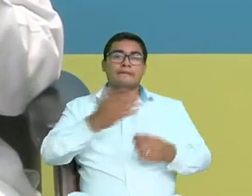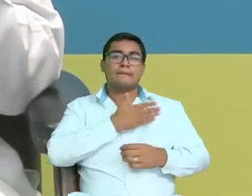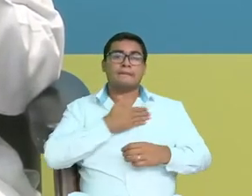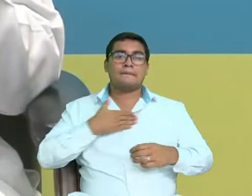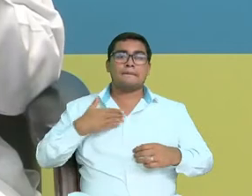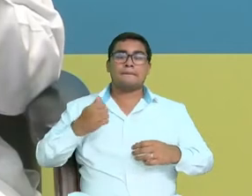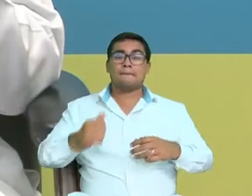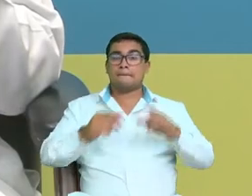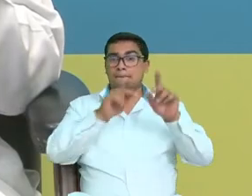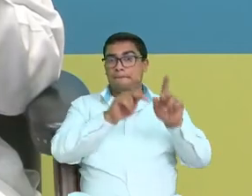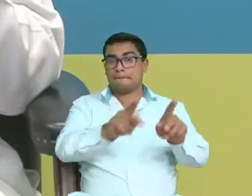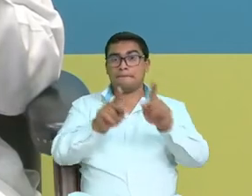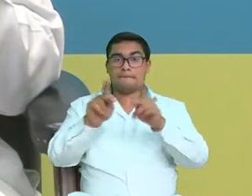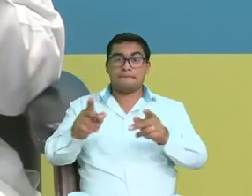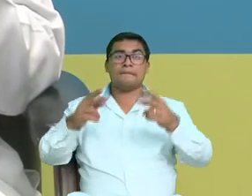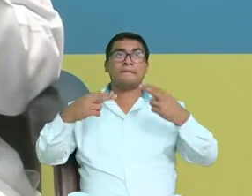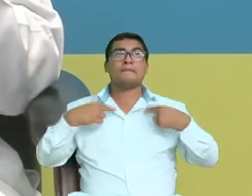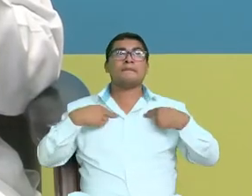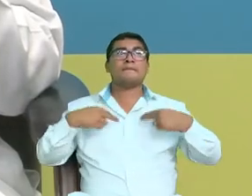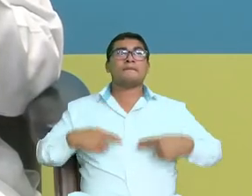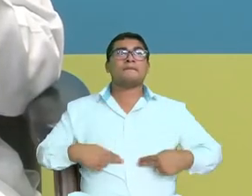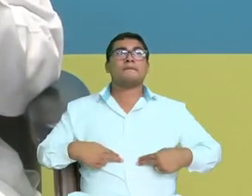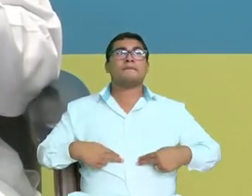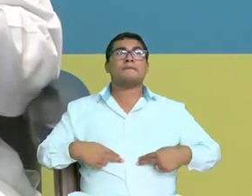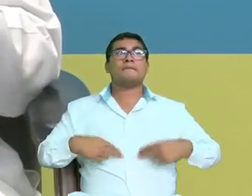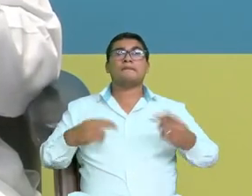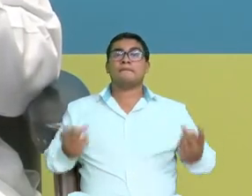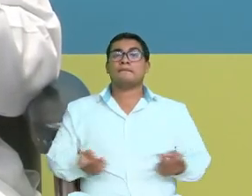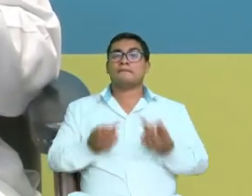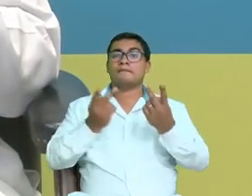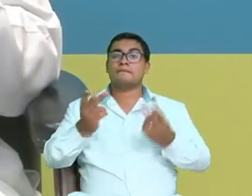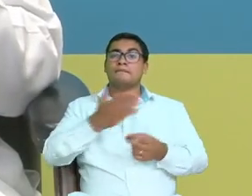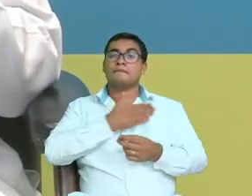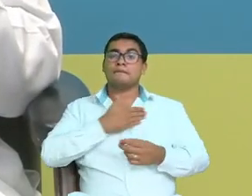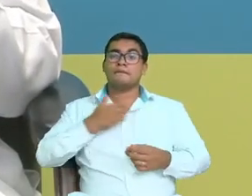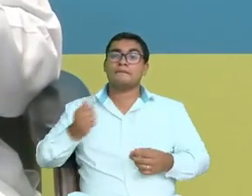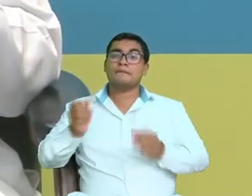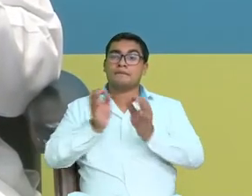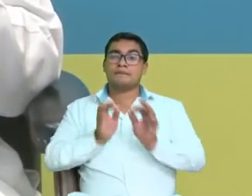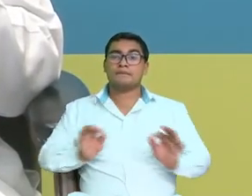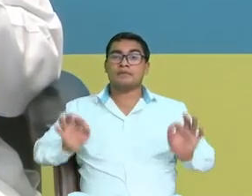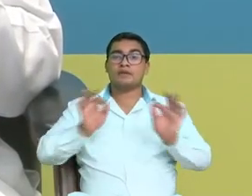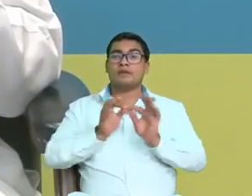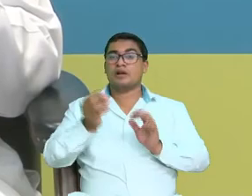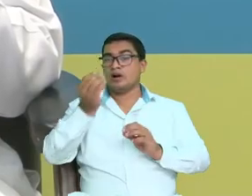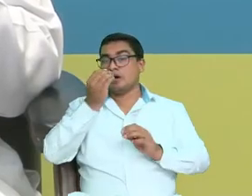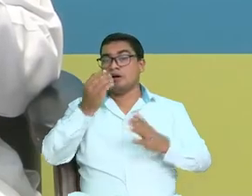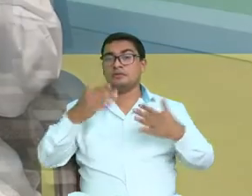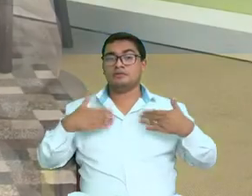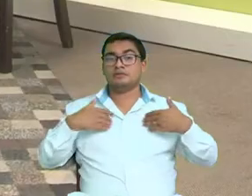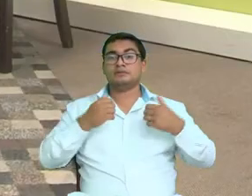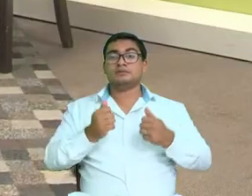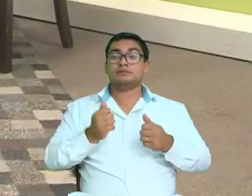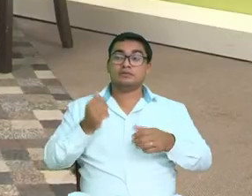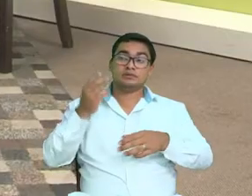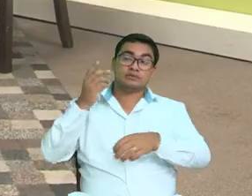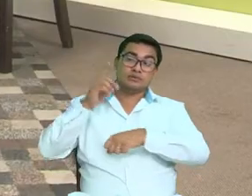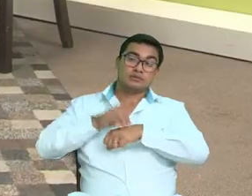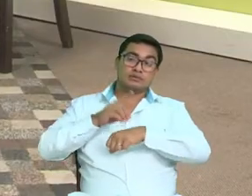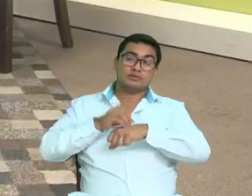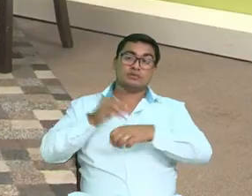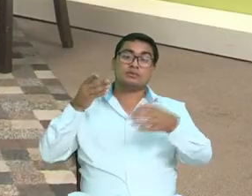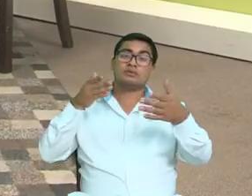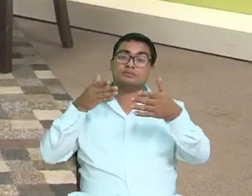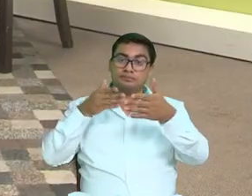humano, y la calidad de vida involucra también comer sano. Okay. Vamos a hacer una pausa, doctor. Cuando regresemos